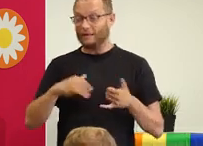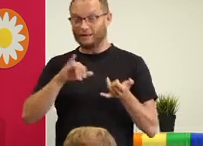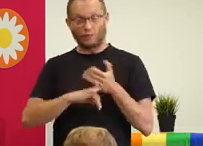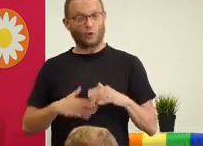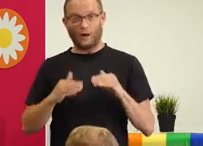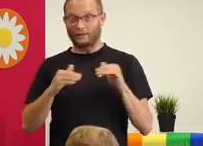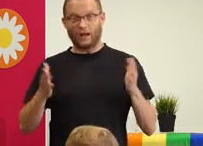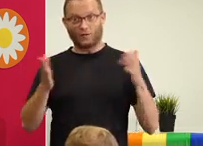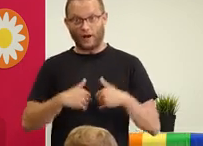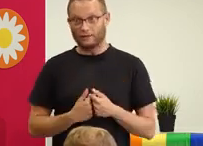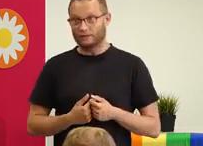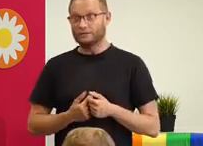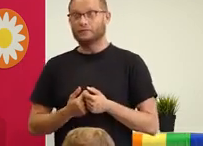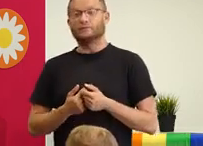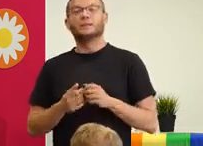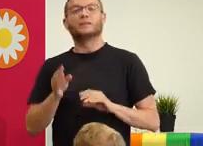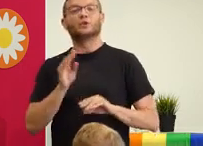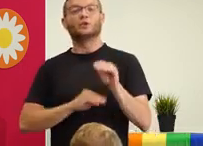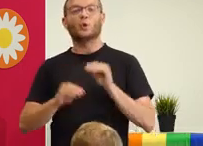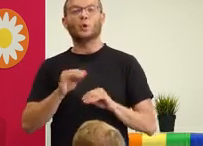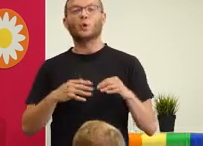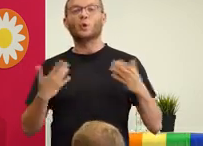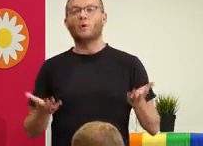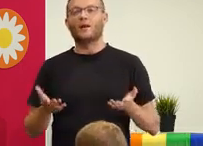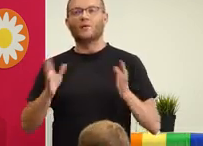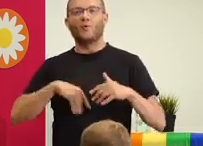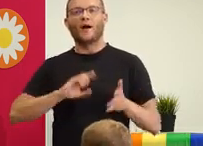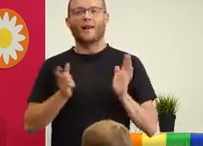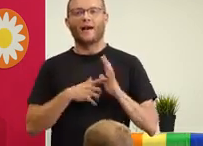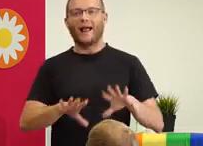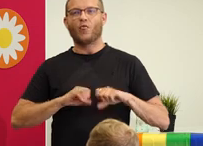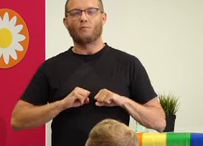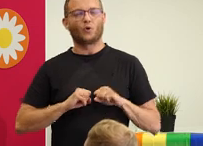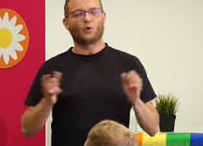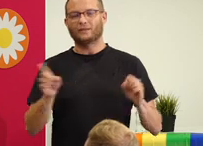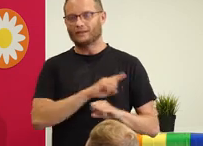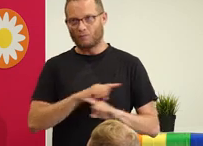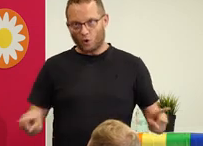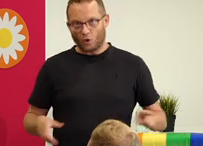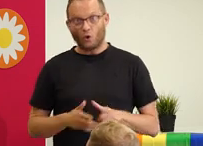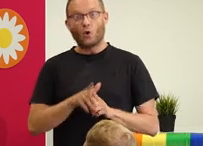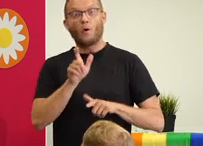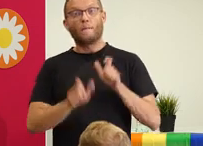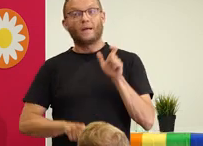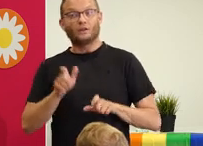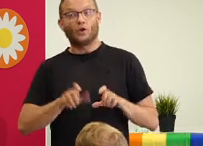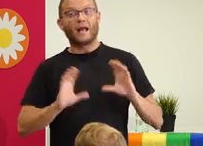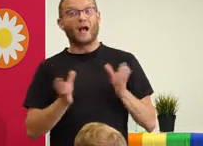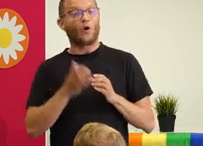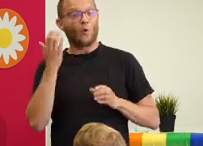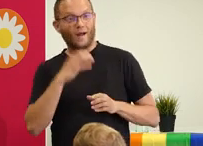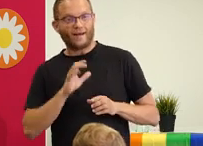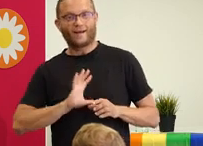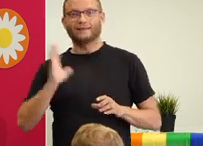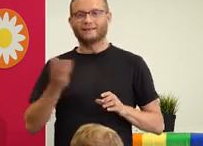matrimonio igualitario, las adopciones también no son legales. Las personas queer y